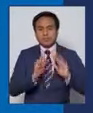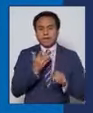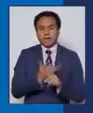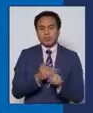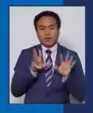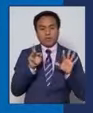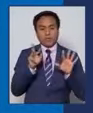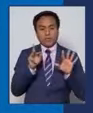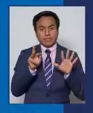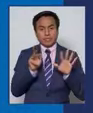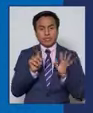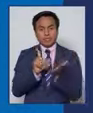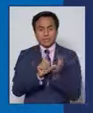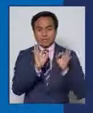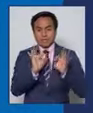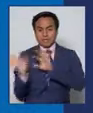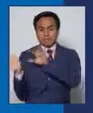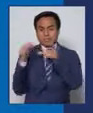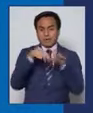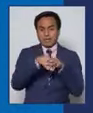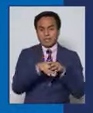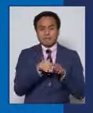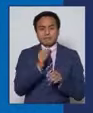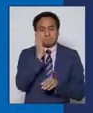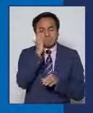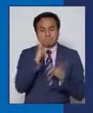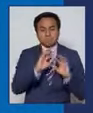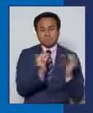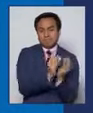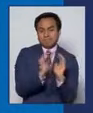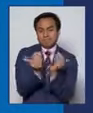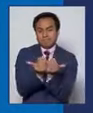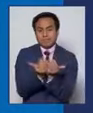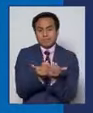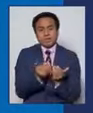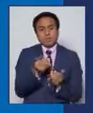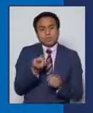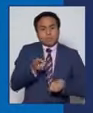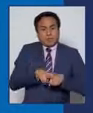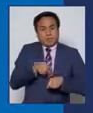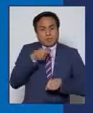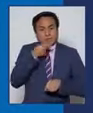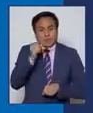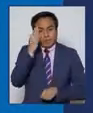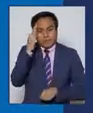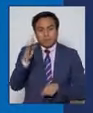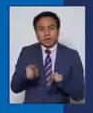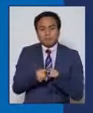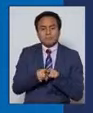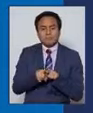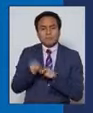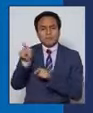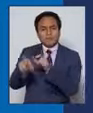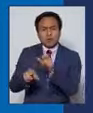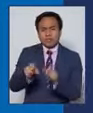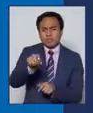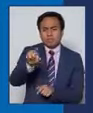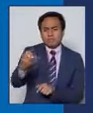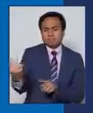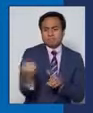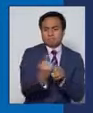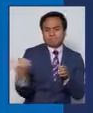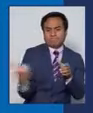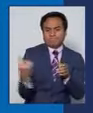con 90 residencias sanitarias en nuestro país y vamos a duplicar en los próximos días para poder aislar a todas aquellas